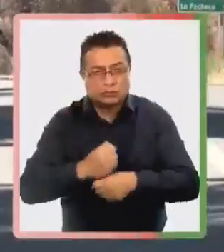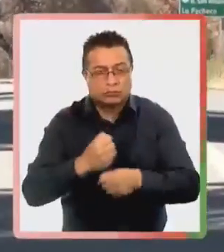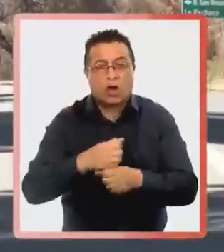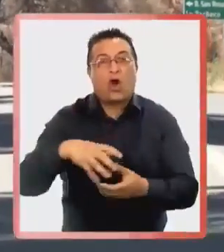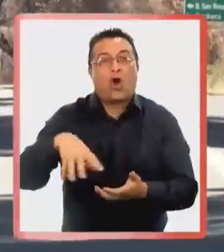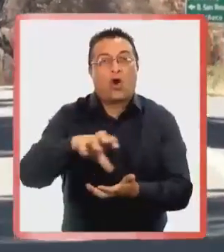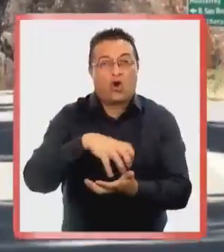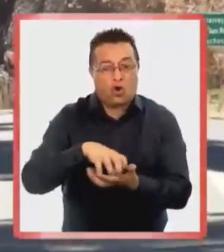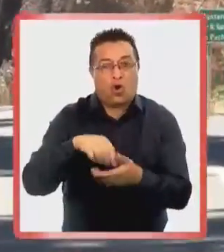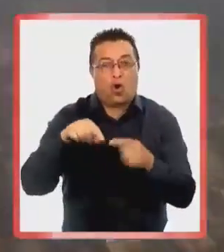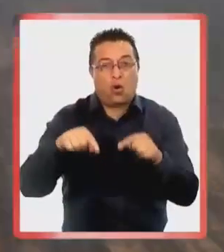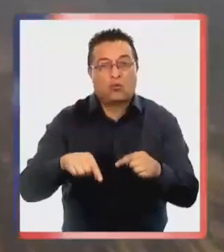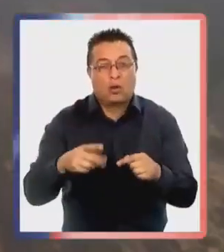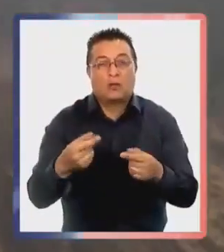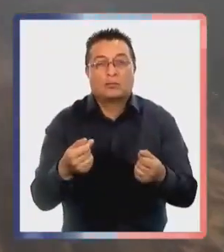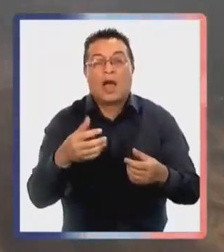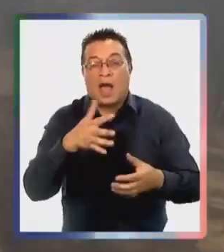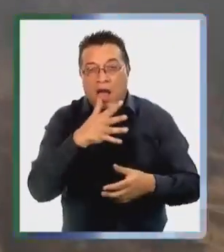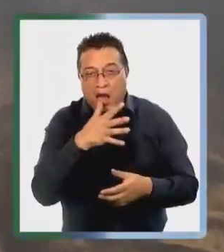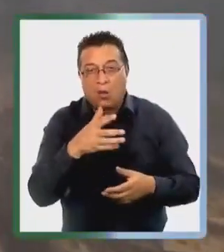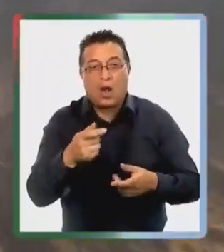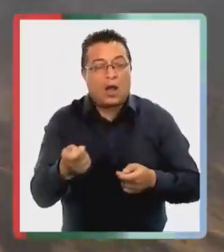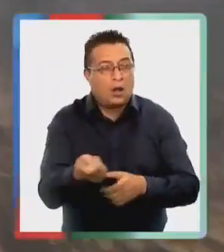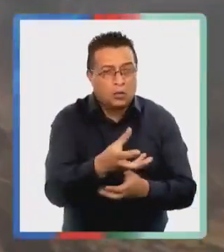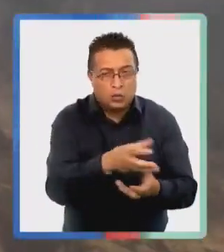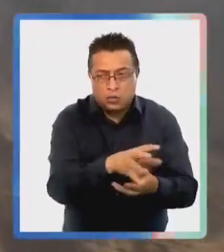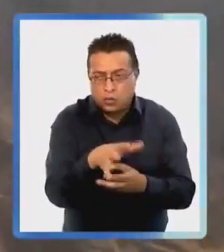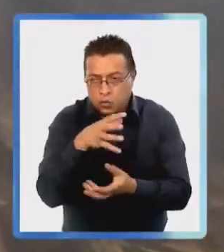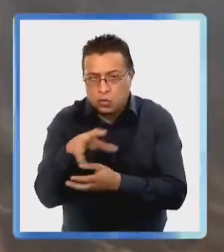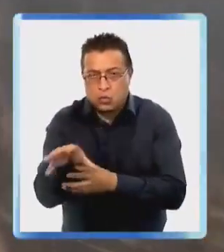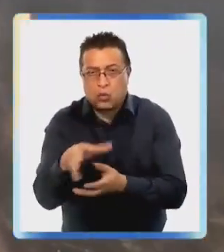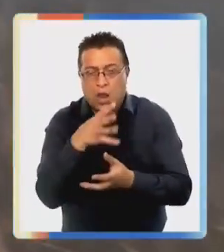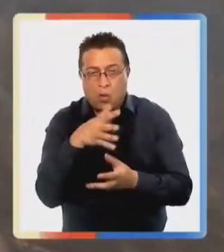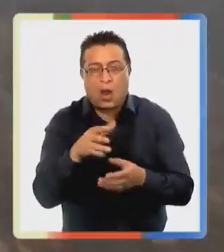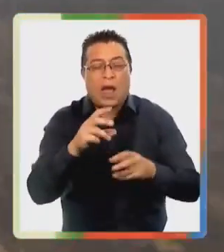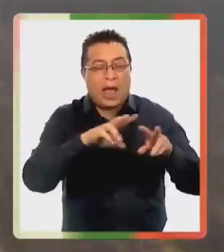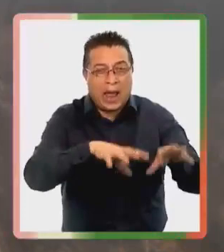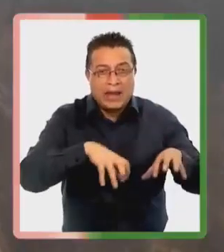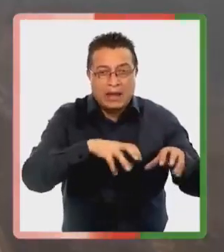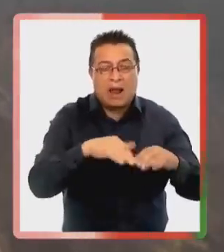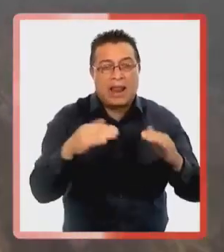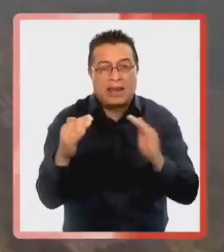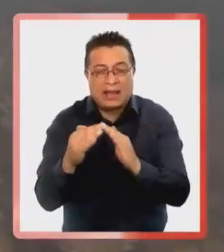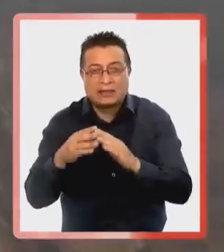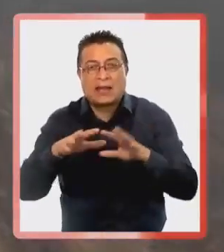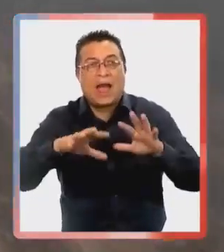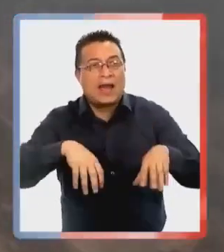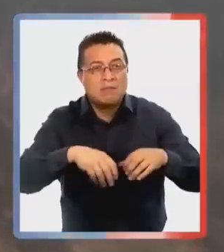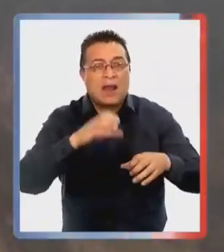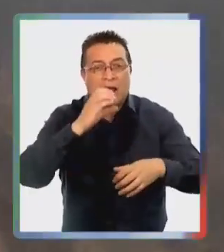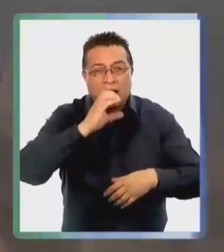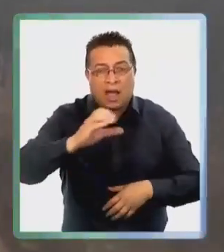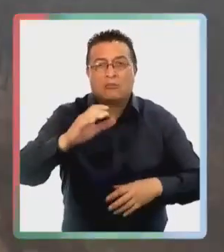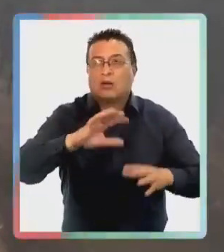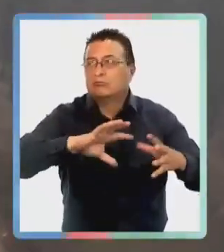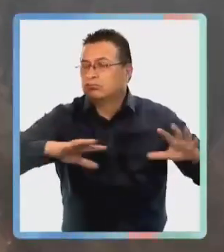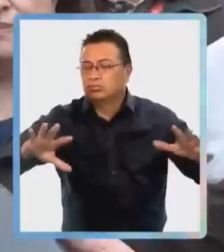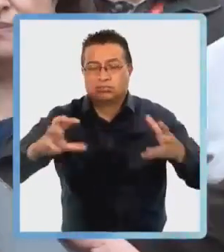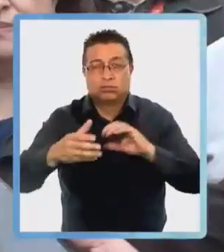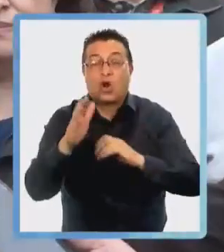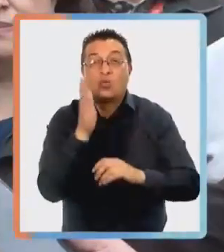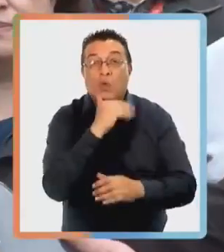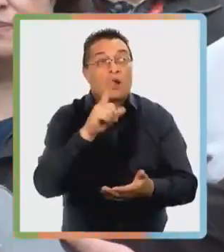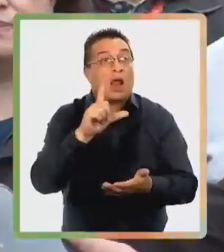recursos de agua, de riego, recursos también para animales domésticos, de agricultura, totalmente en el suelo, no tenemos fuente laboral en Santa Juana.